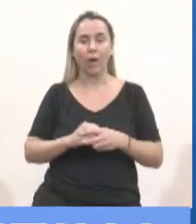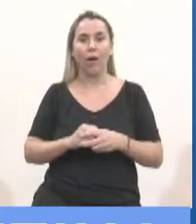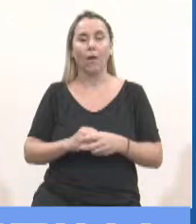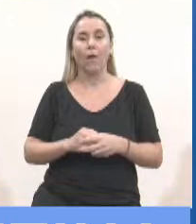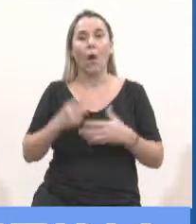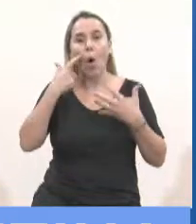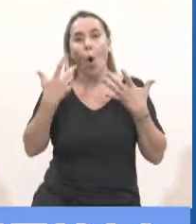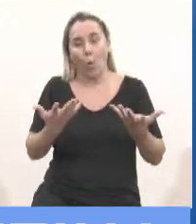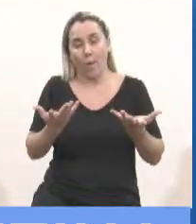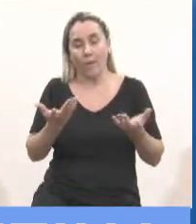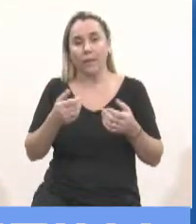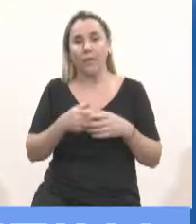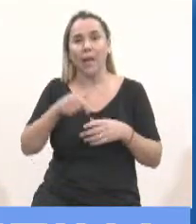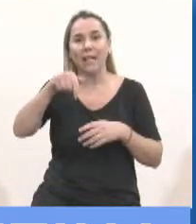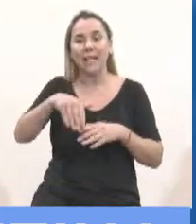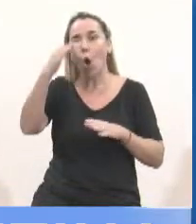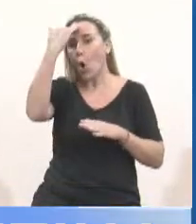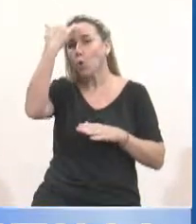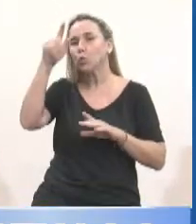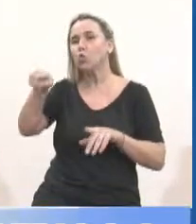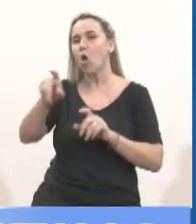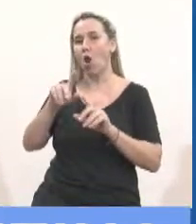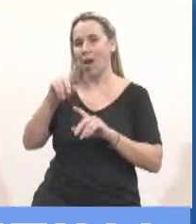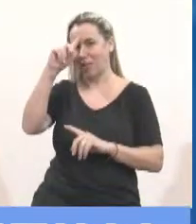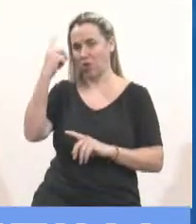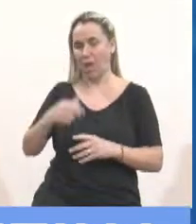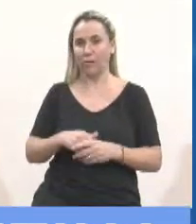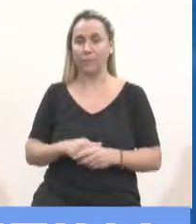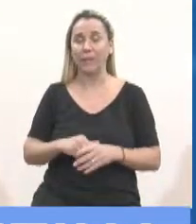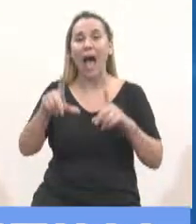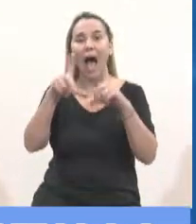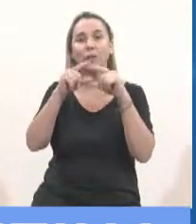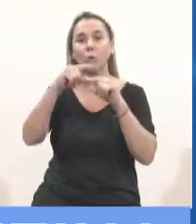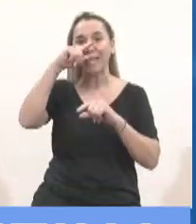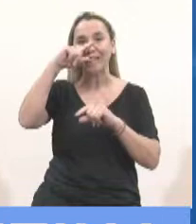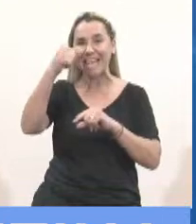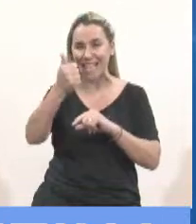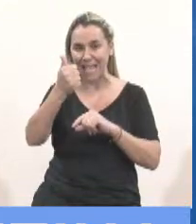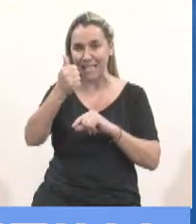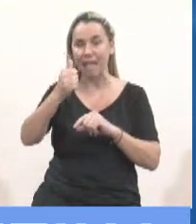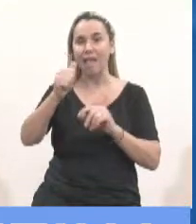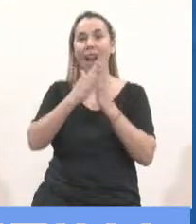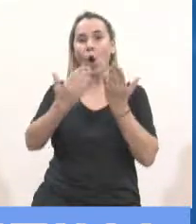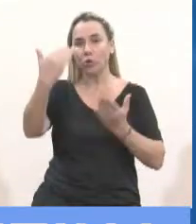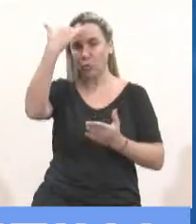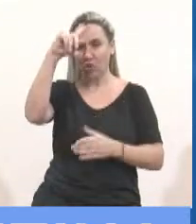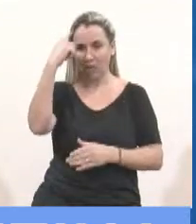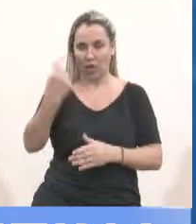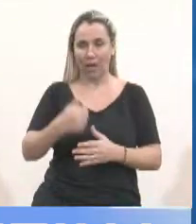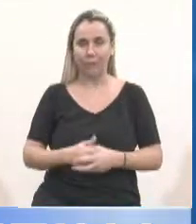marco, obviamente, de la Constitución Nacional, el artículo 76 de la Constitución